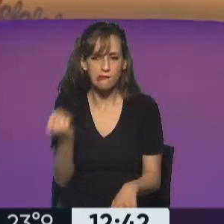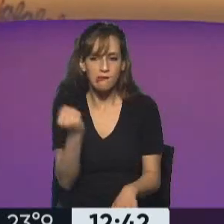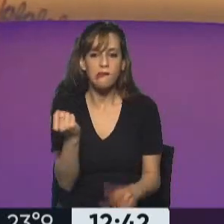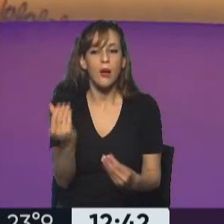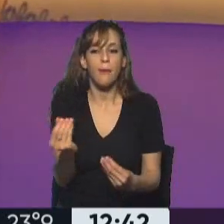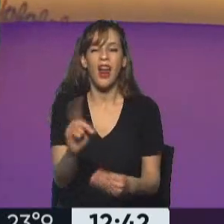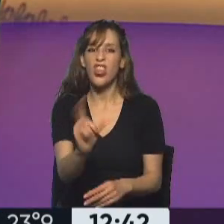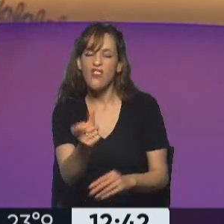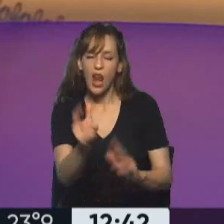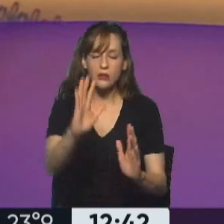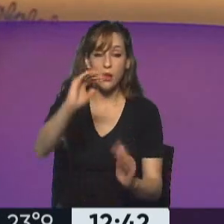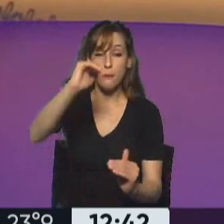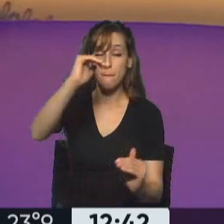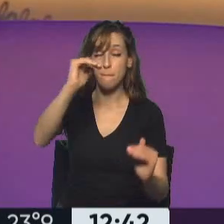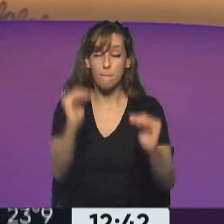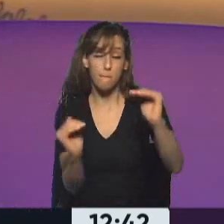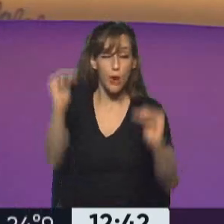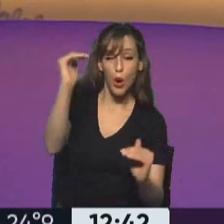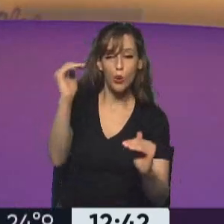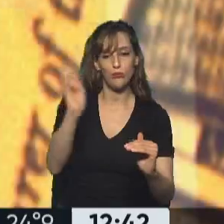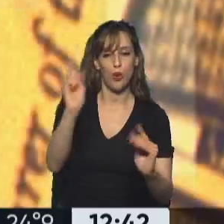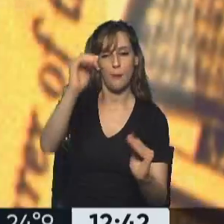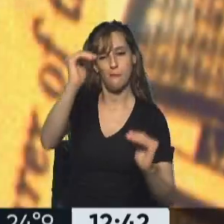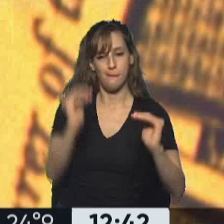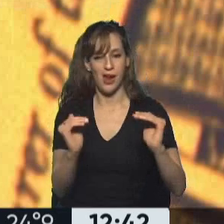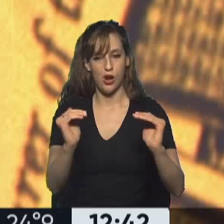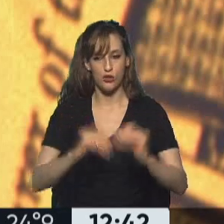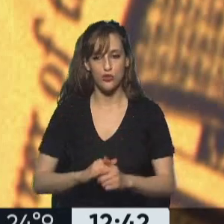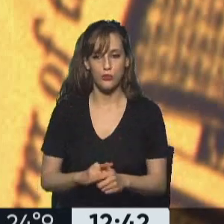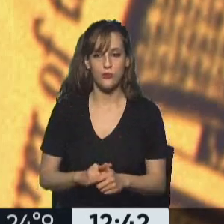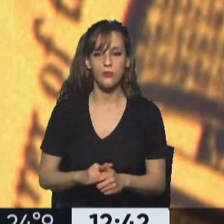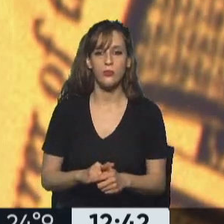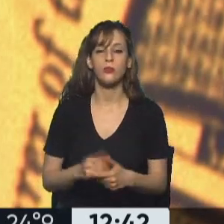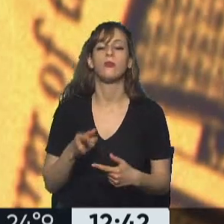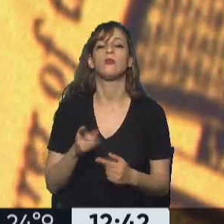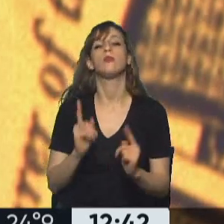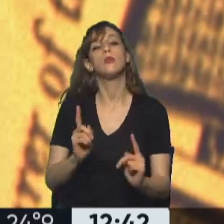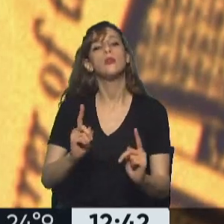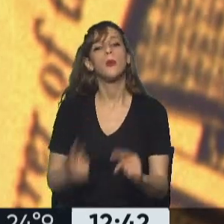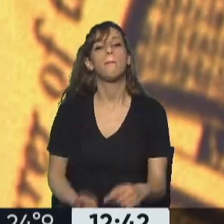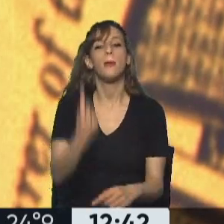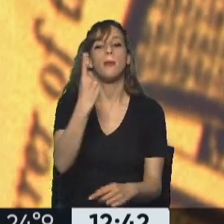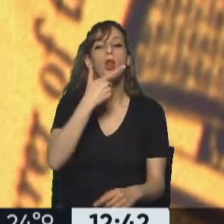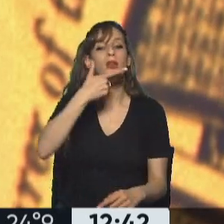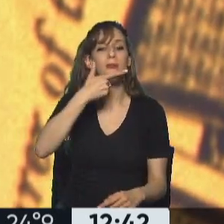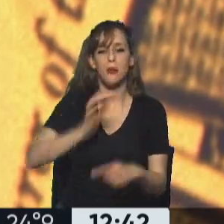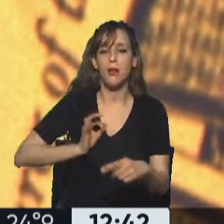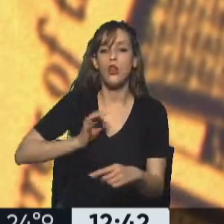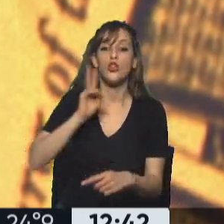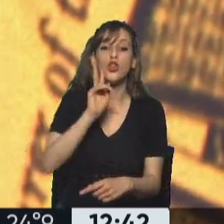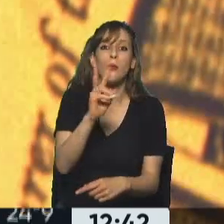quiero recordar la administración del tipo de cambio llegó el primero de septiembre del 2019